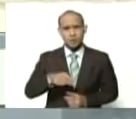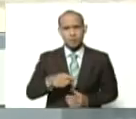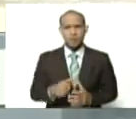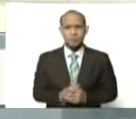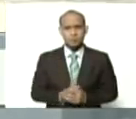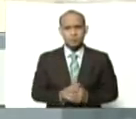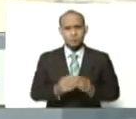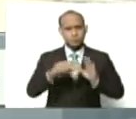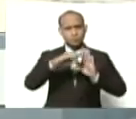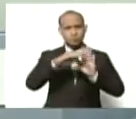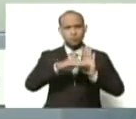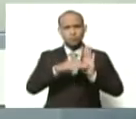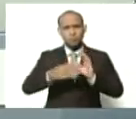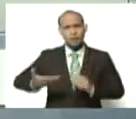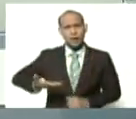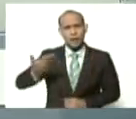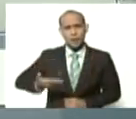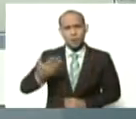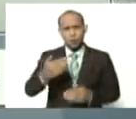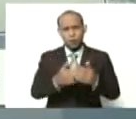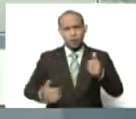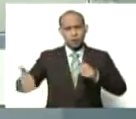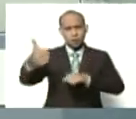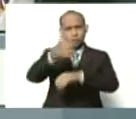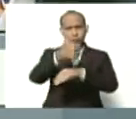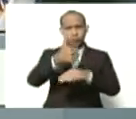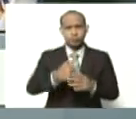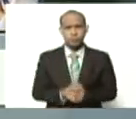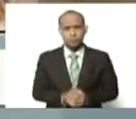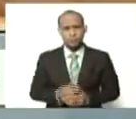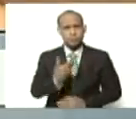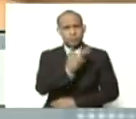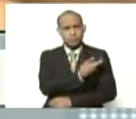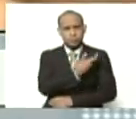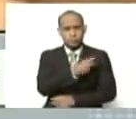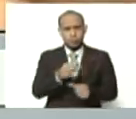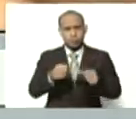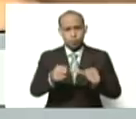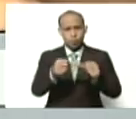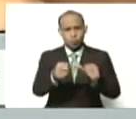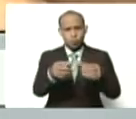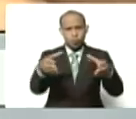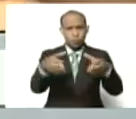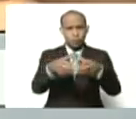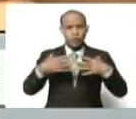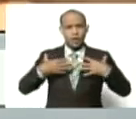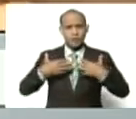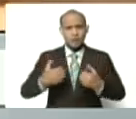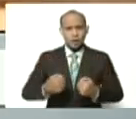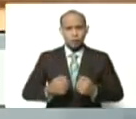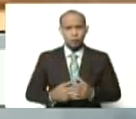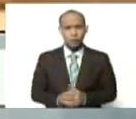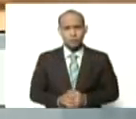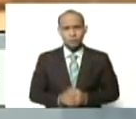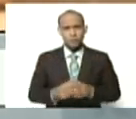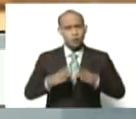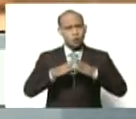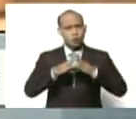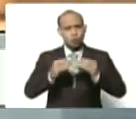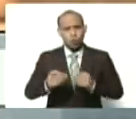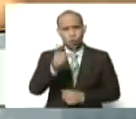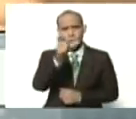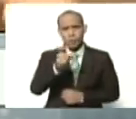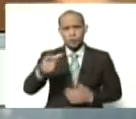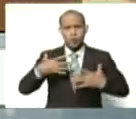establecido aquí las prioridades. Continúa la vacunación con personal de salud. Todo el personal de